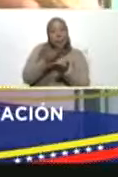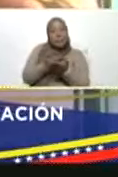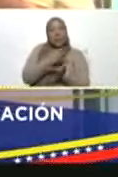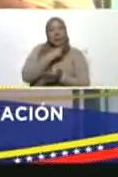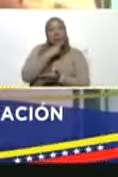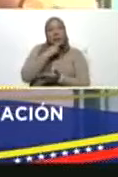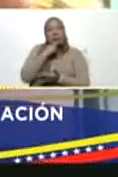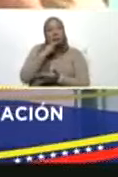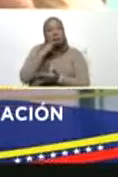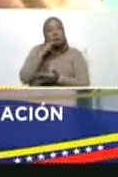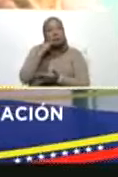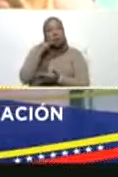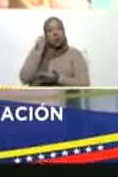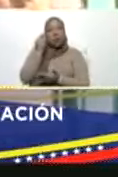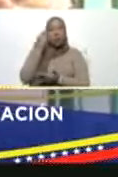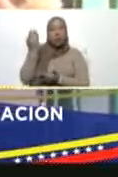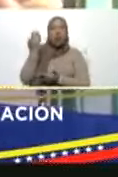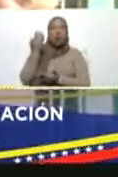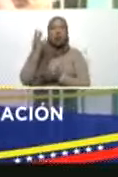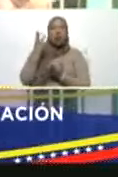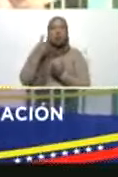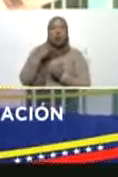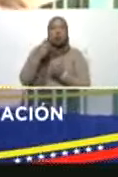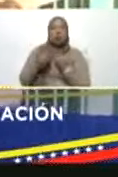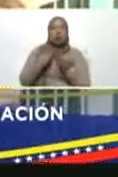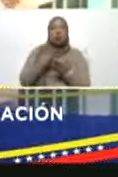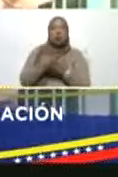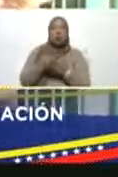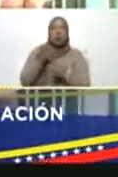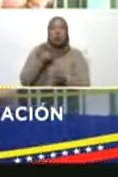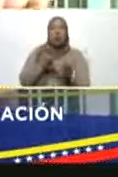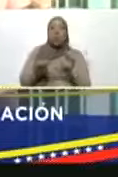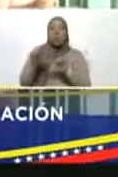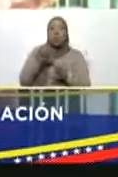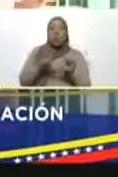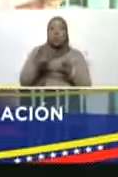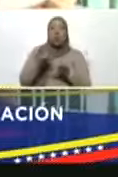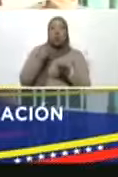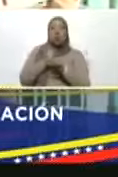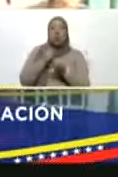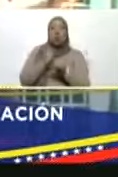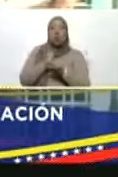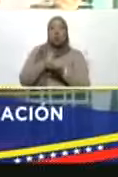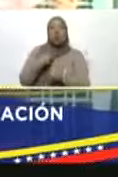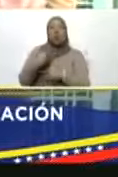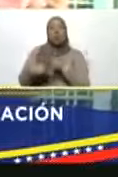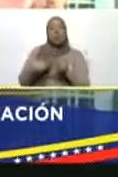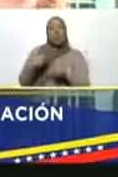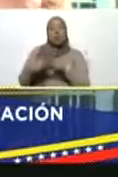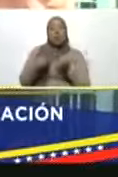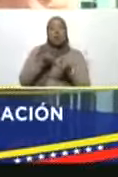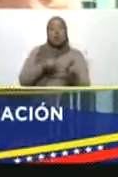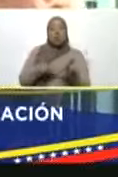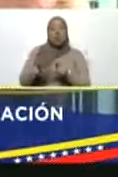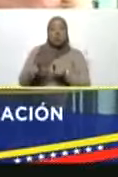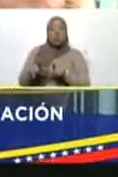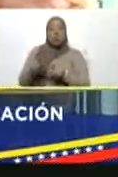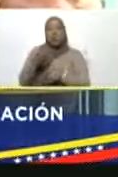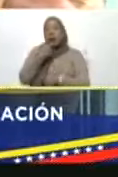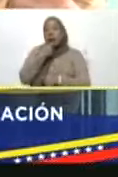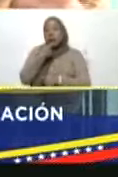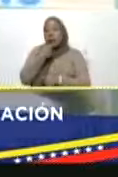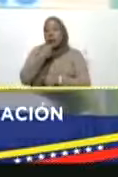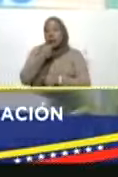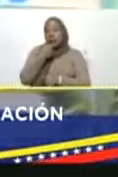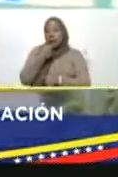es esta de plátano, la cual hemos ya experimentado y hemos elaborado productos terminados de galletas de